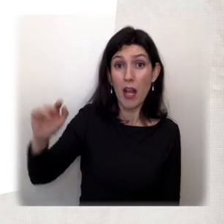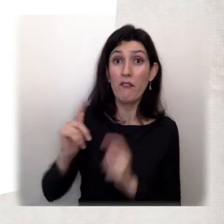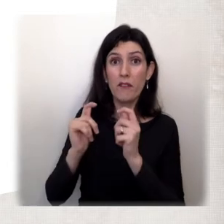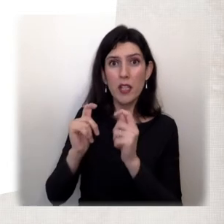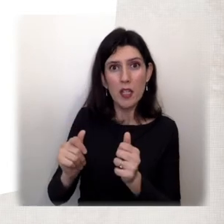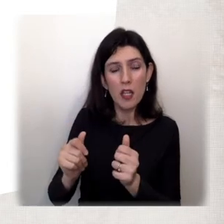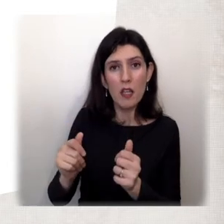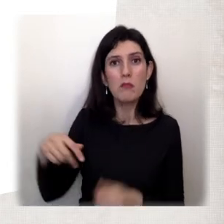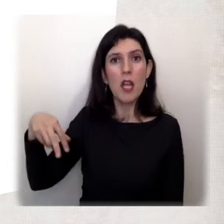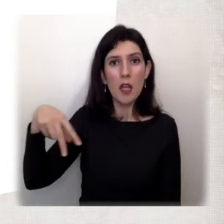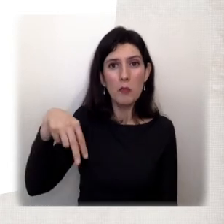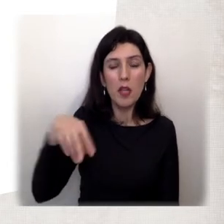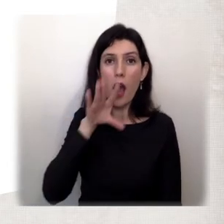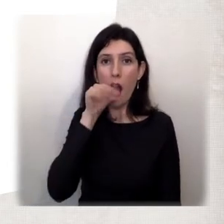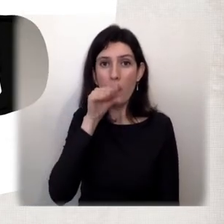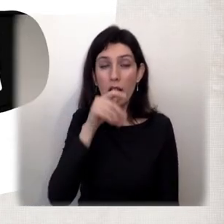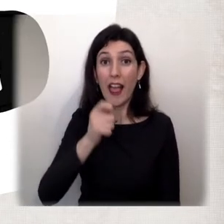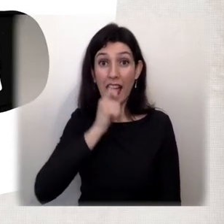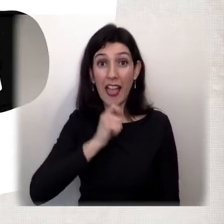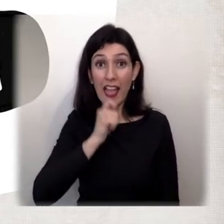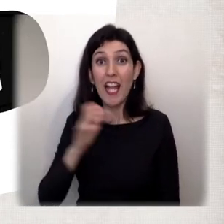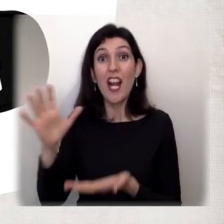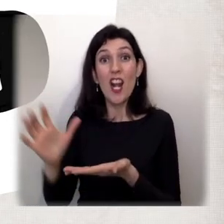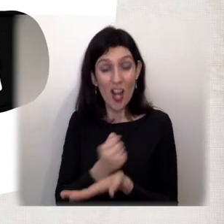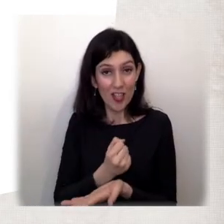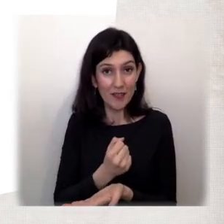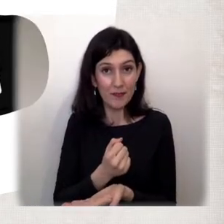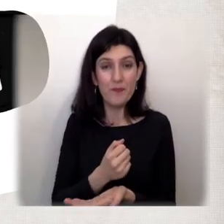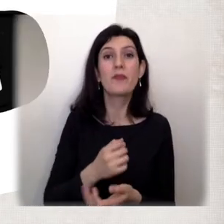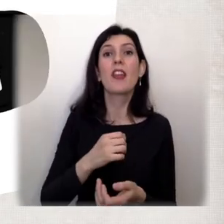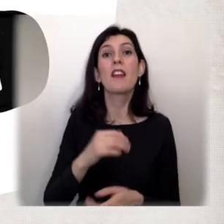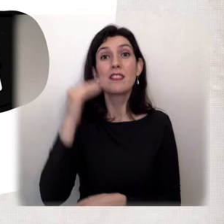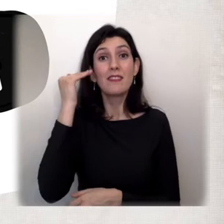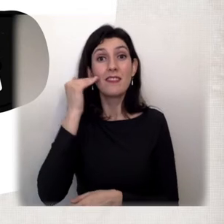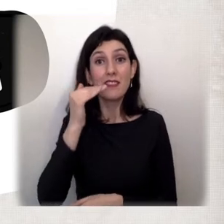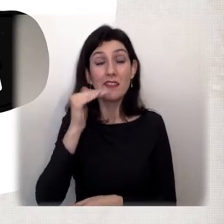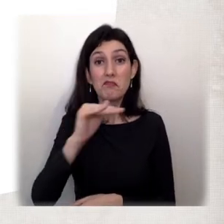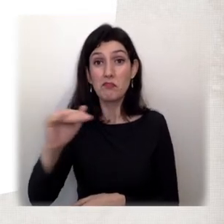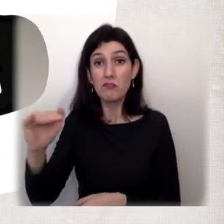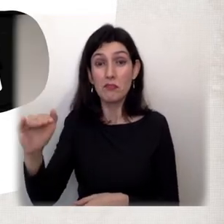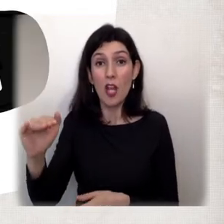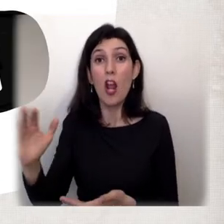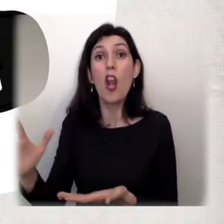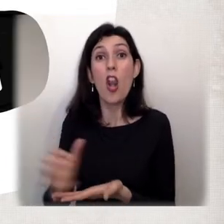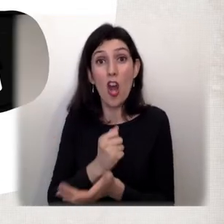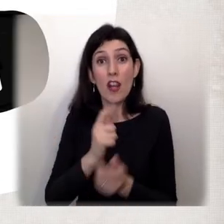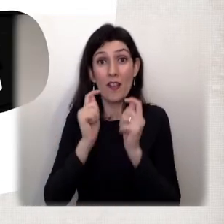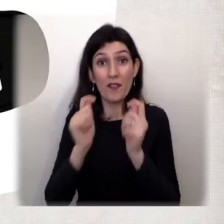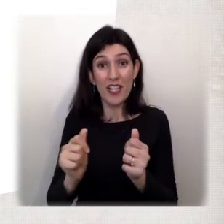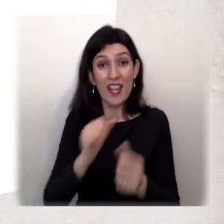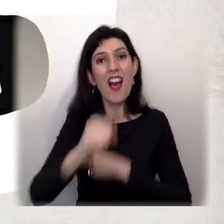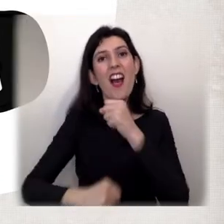o achuntarle al helado. En general, la mayoría de los niños y niñas van a adquirir sus habilidades en edades parecidas, pero existen algunos